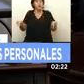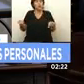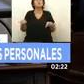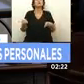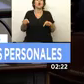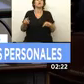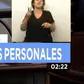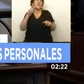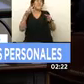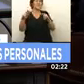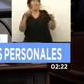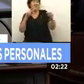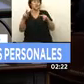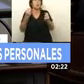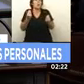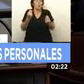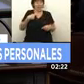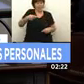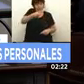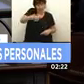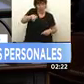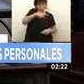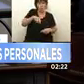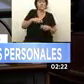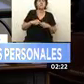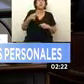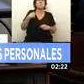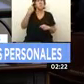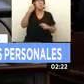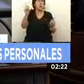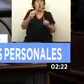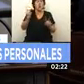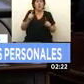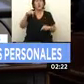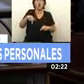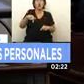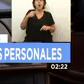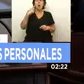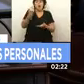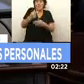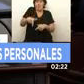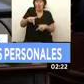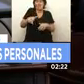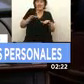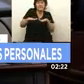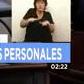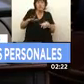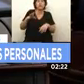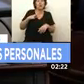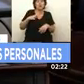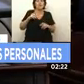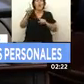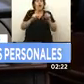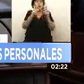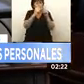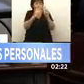visiones por supuesto eran las nuestras No creo que estemos viviendo eso todavía pero hay datos